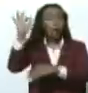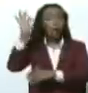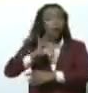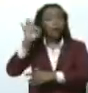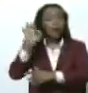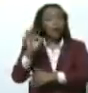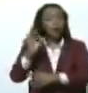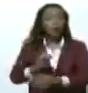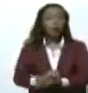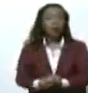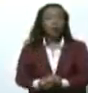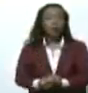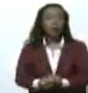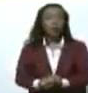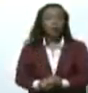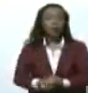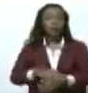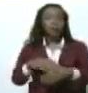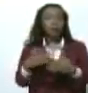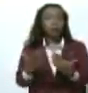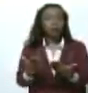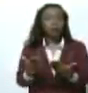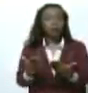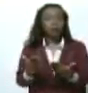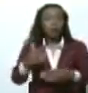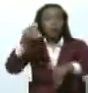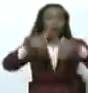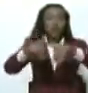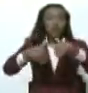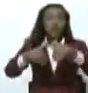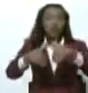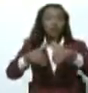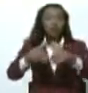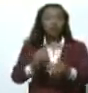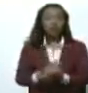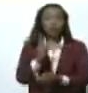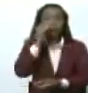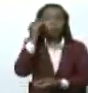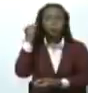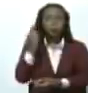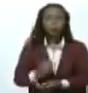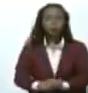45.49% de electores y electoras,